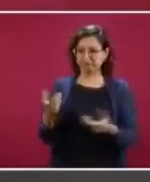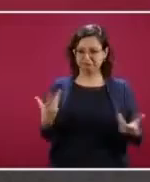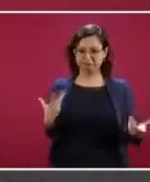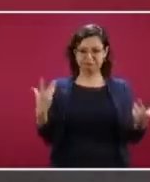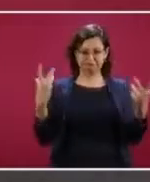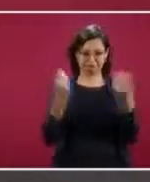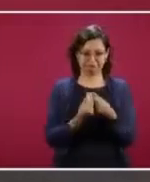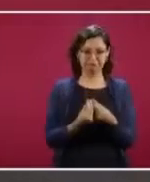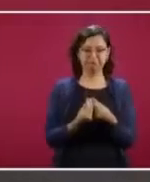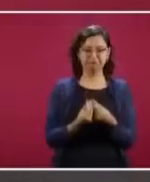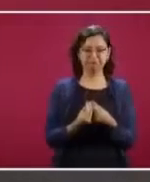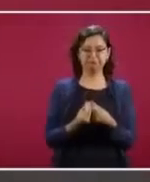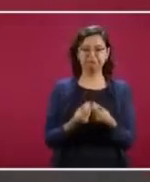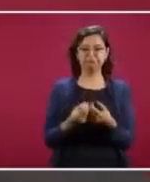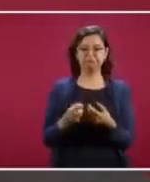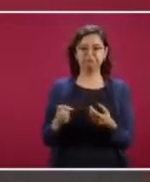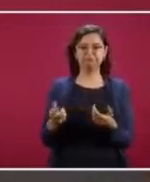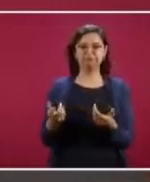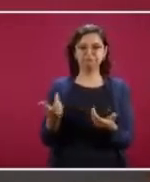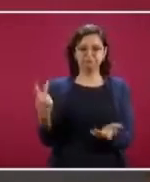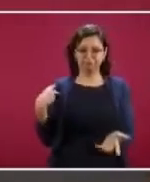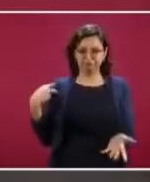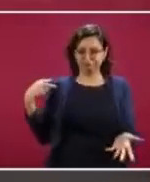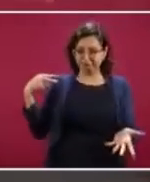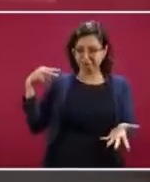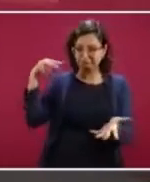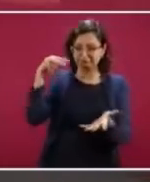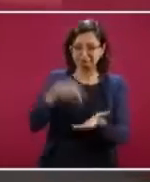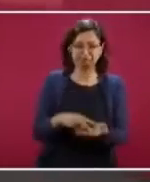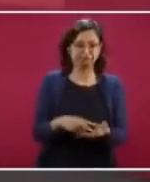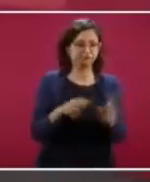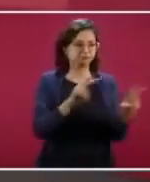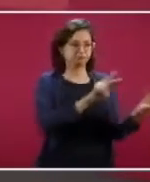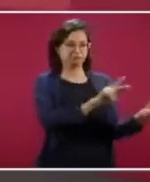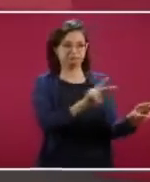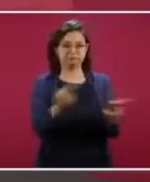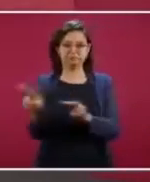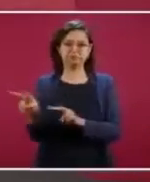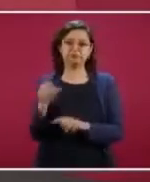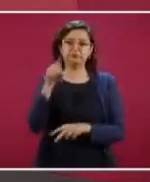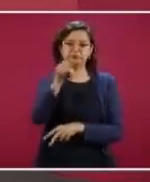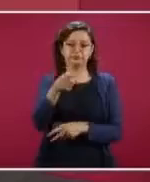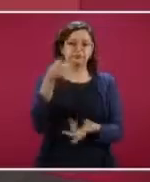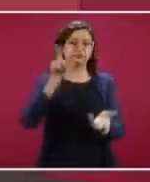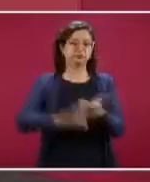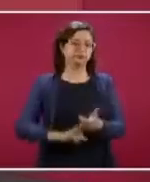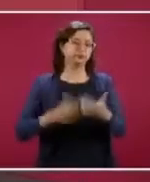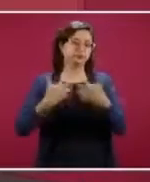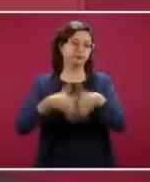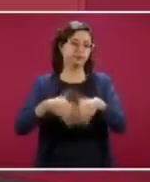el desarrollo de la industria militar,